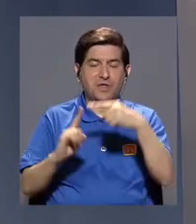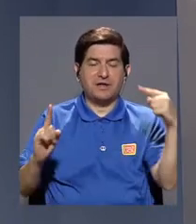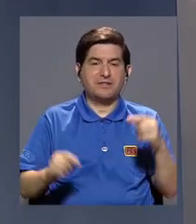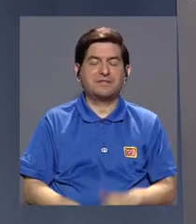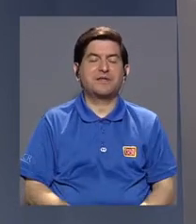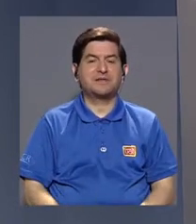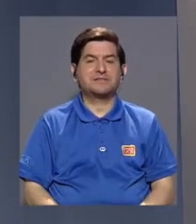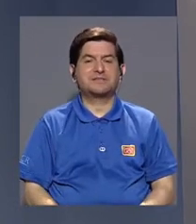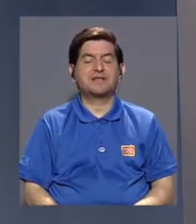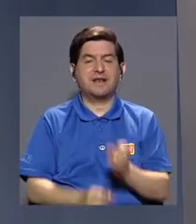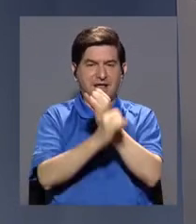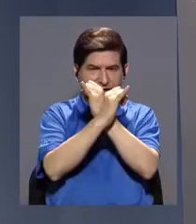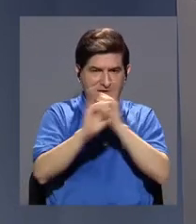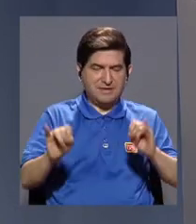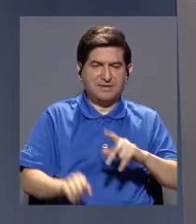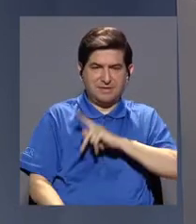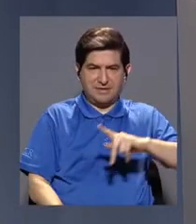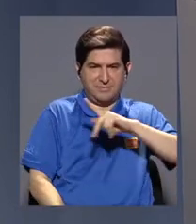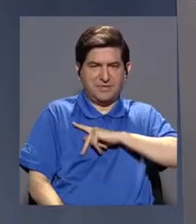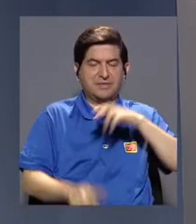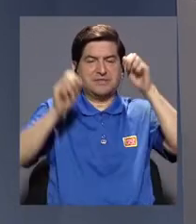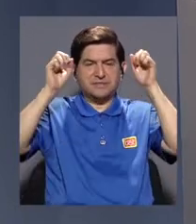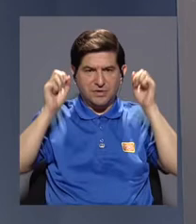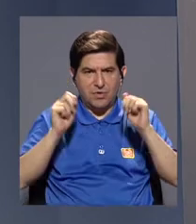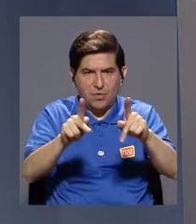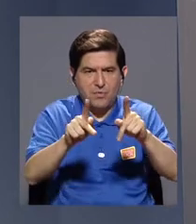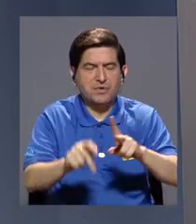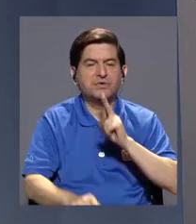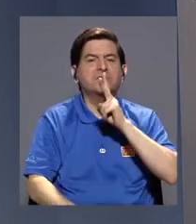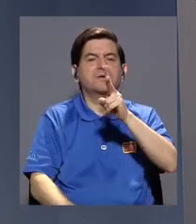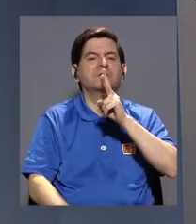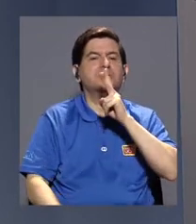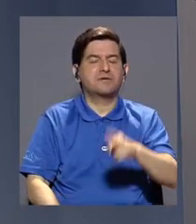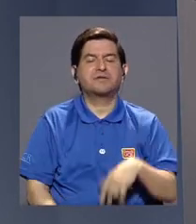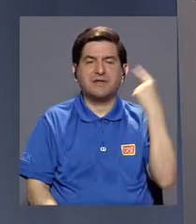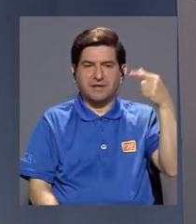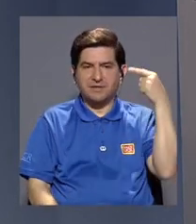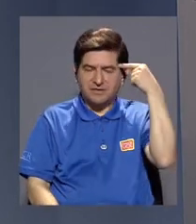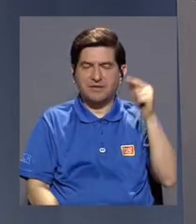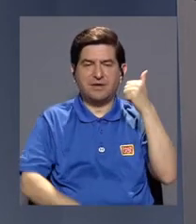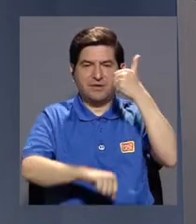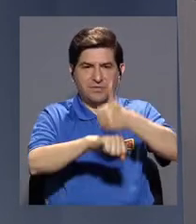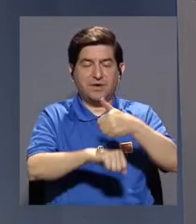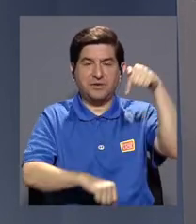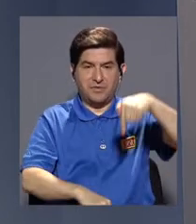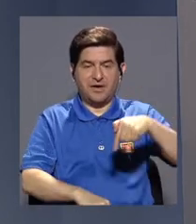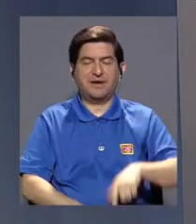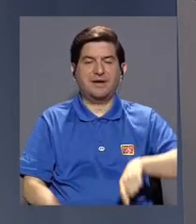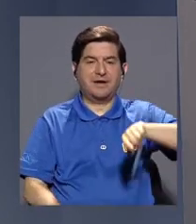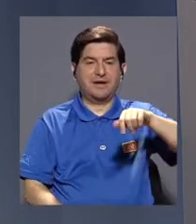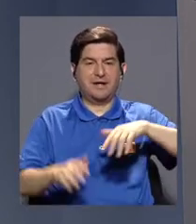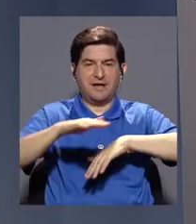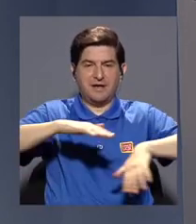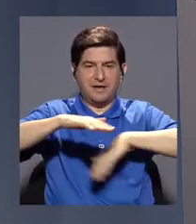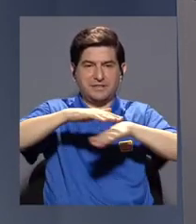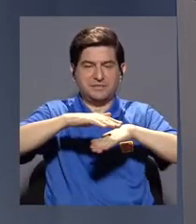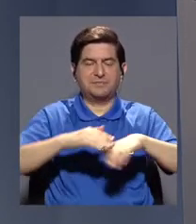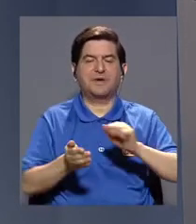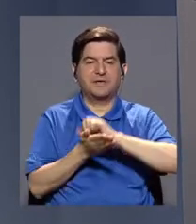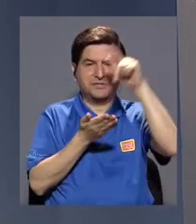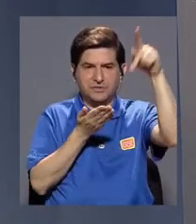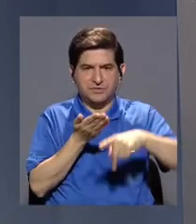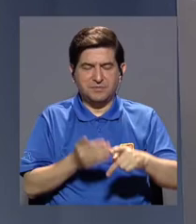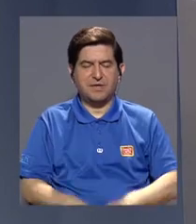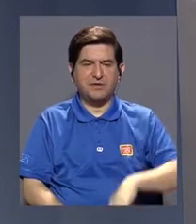desde la autonomía personal la posibilidad verdaderamente de gobierno. Estamos acá en el campus Rodrigo